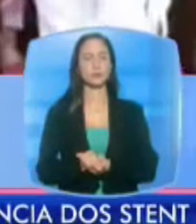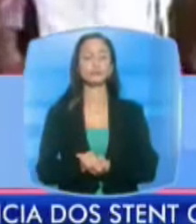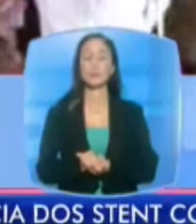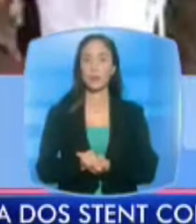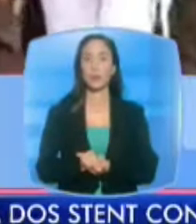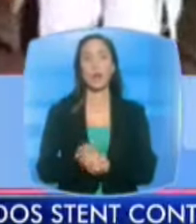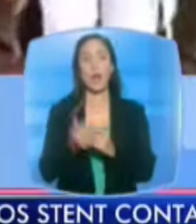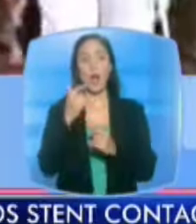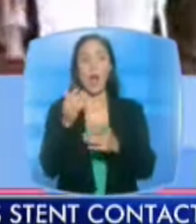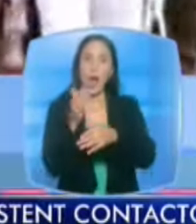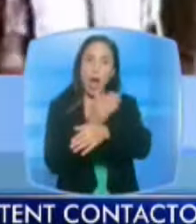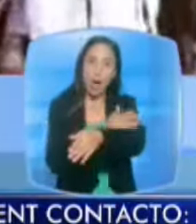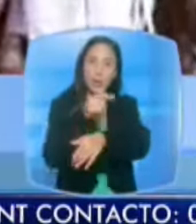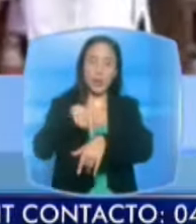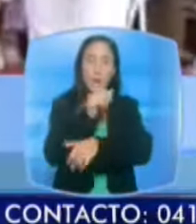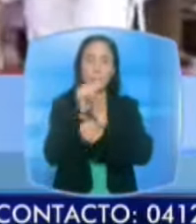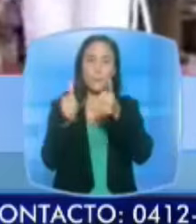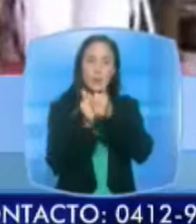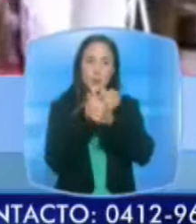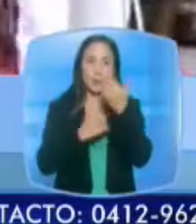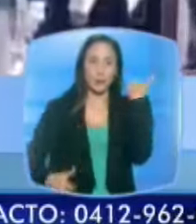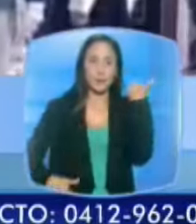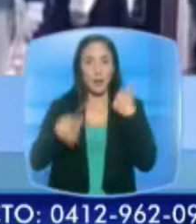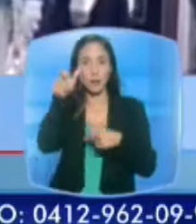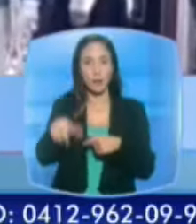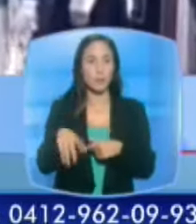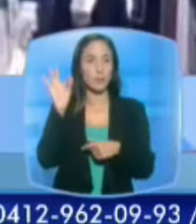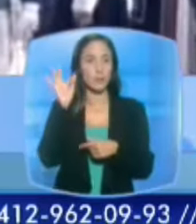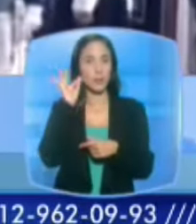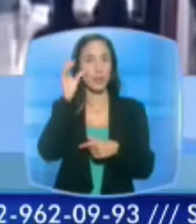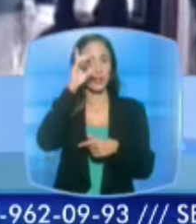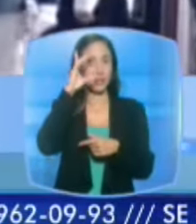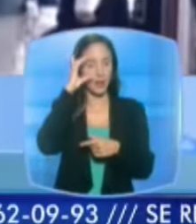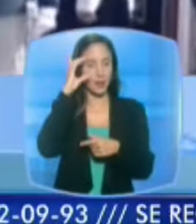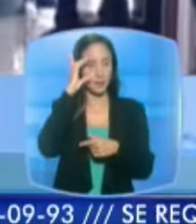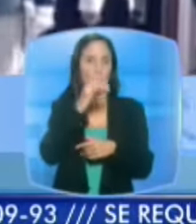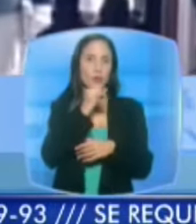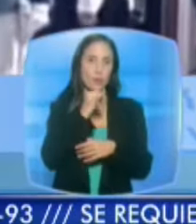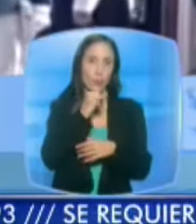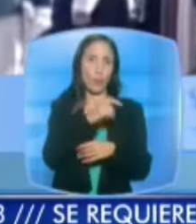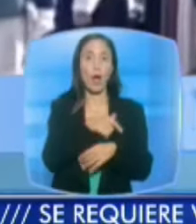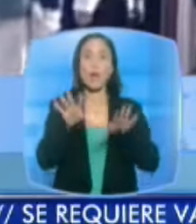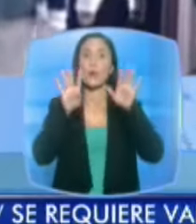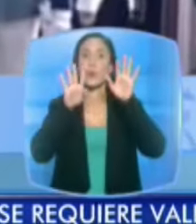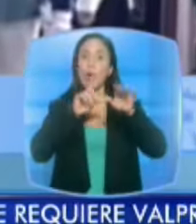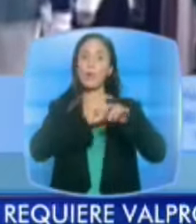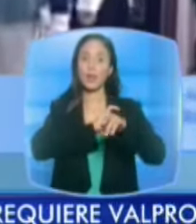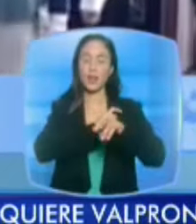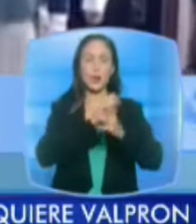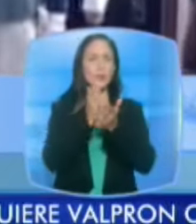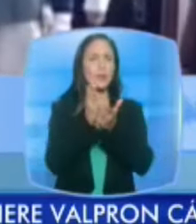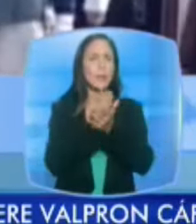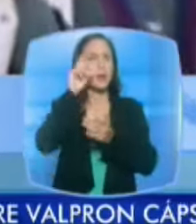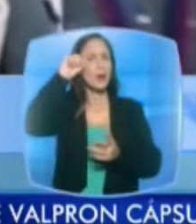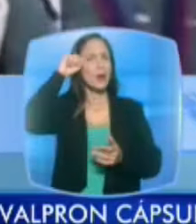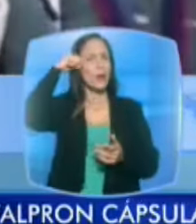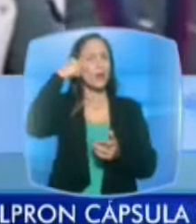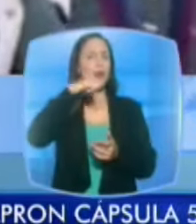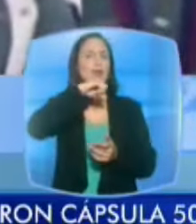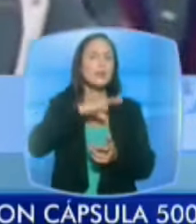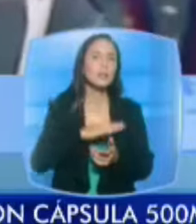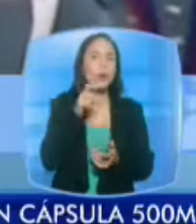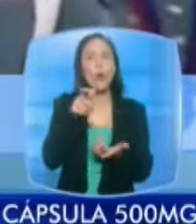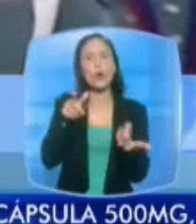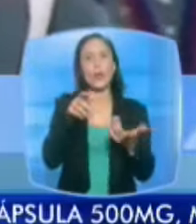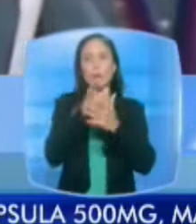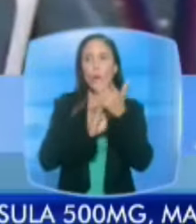Más temprano, la vicepresidenta ejecutiva de la República, Delcy Rodríguez, aseguró que cada 9 de enero será recordado como una fecha histórica